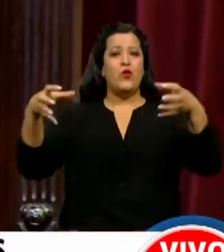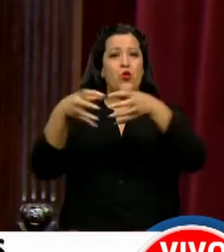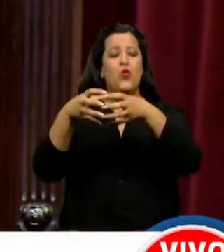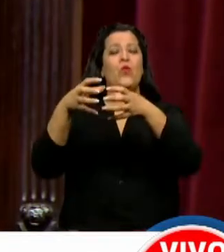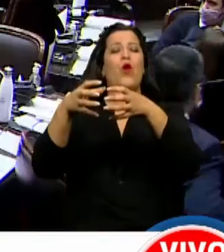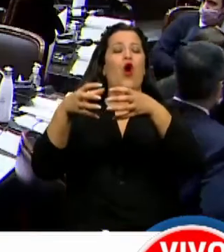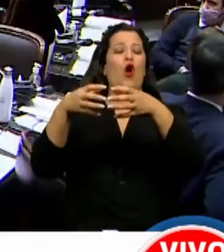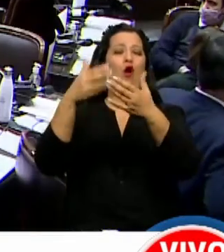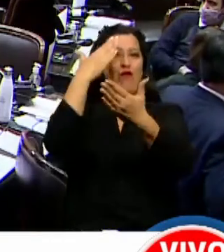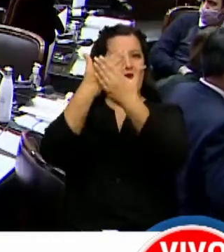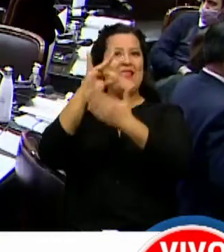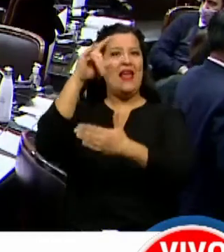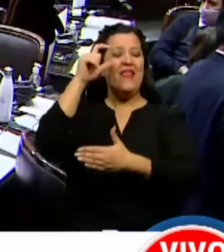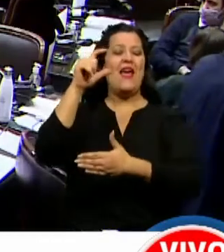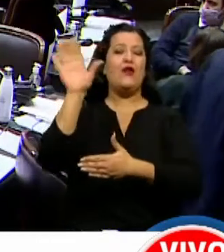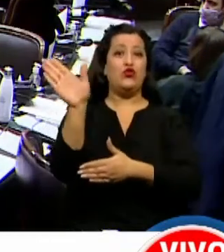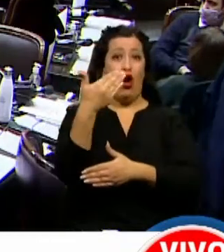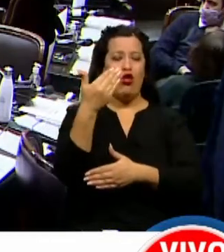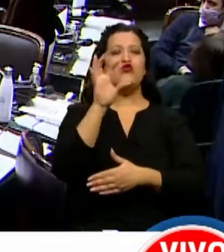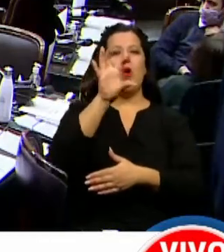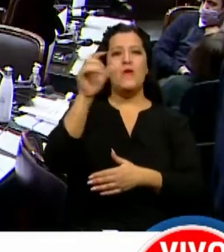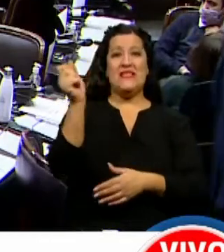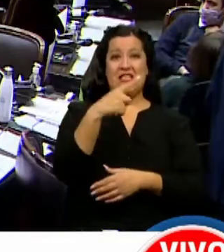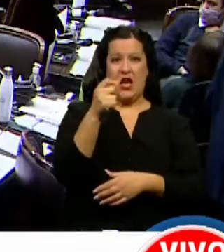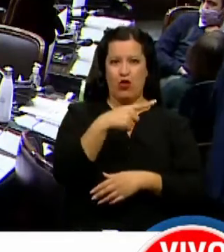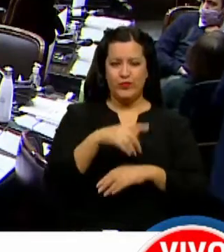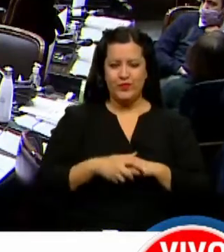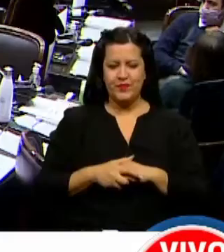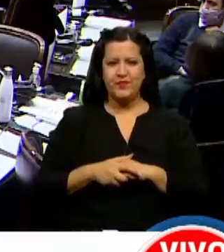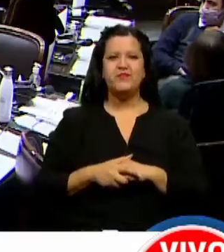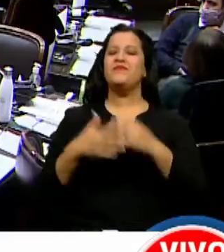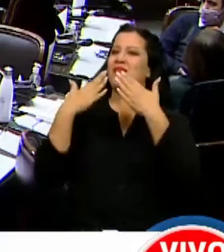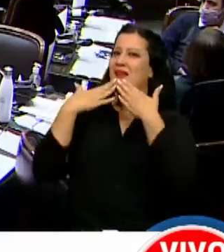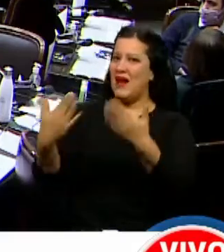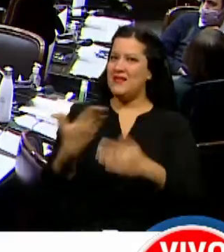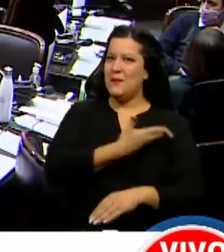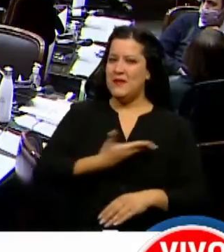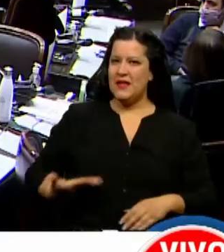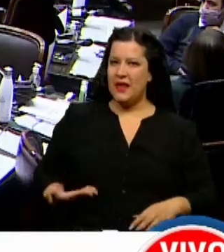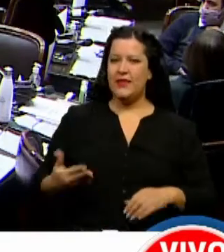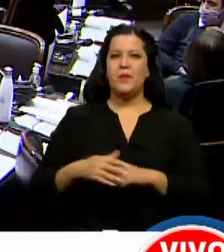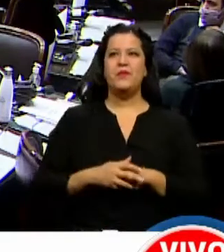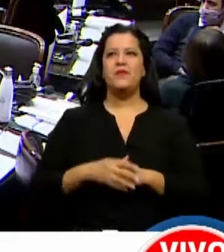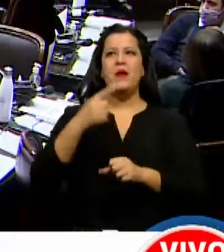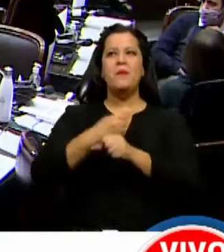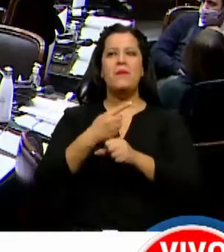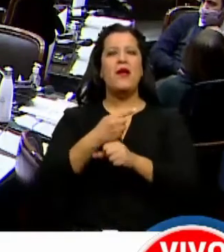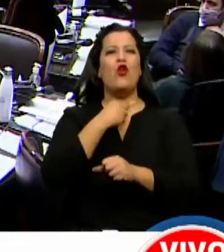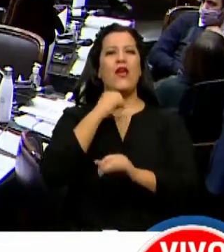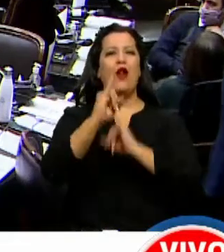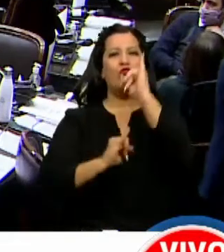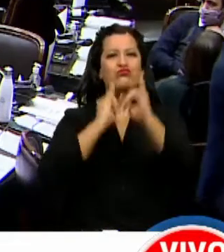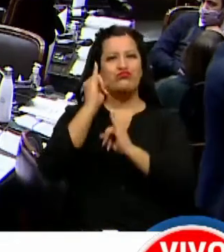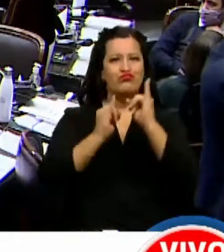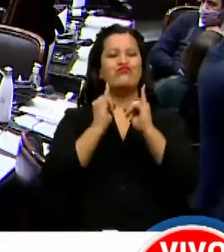Chaco. Adelante. Gracias, presidente. En primer lugar, quiero sumarme a